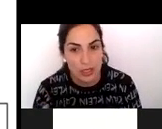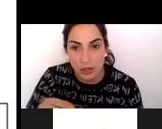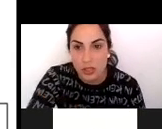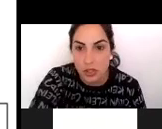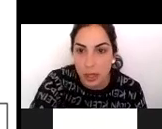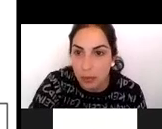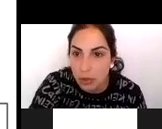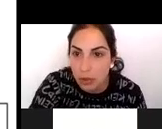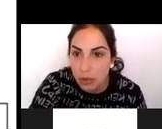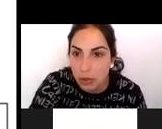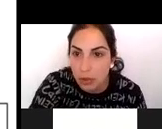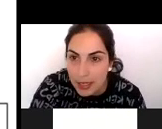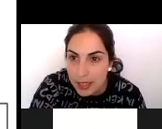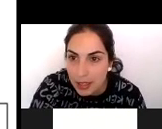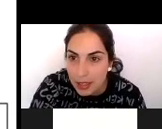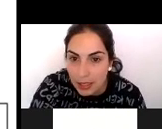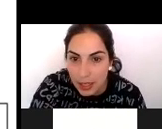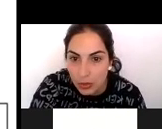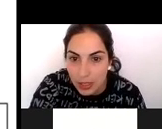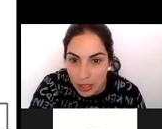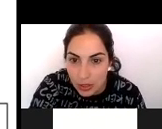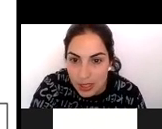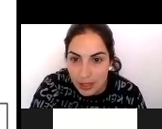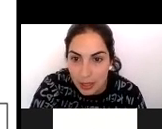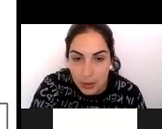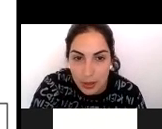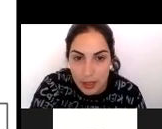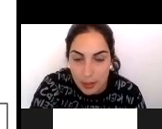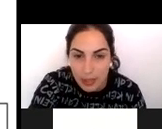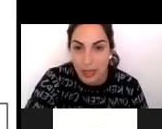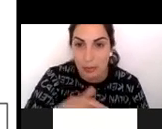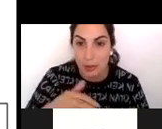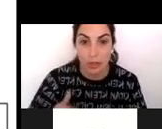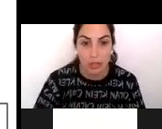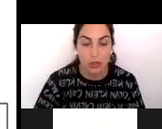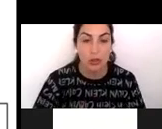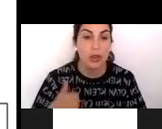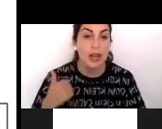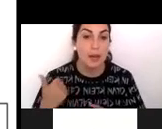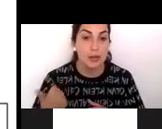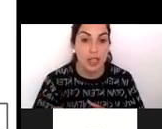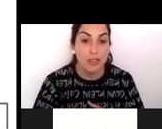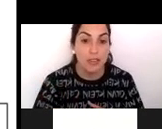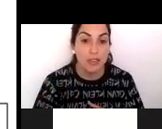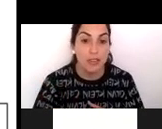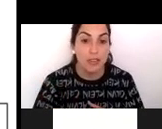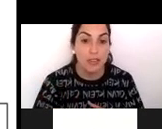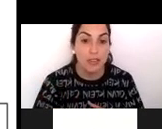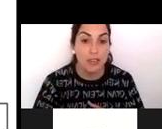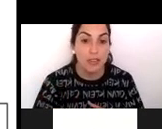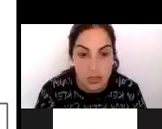noticia, entonces yo respondo ahí en el análisis detallado. ¿Qué noticias están en primera página? Primero digo, la posible